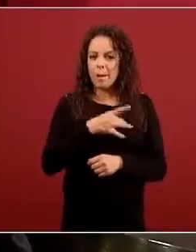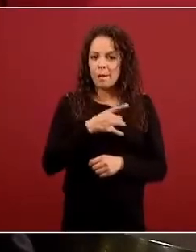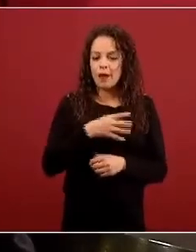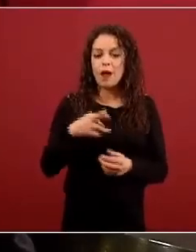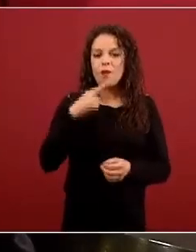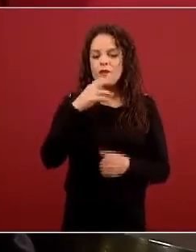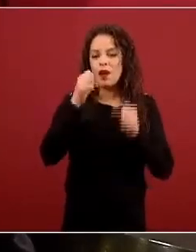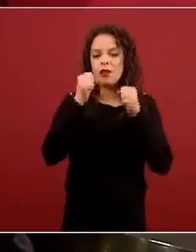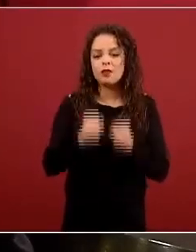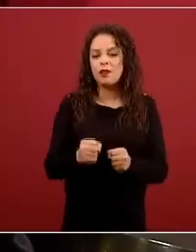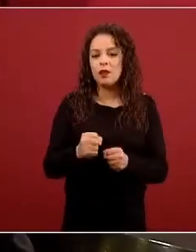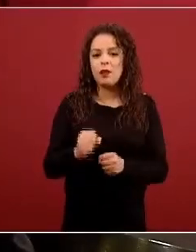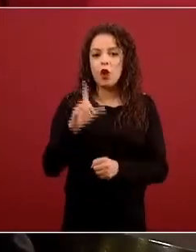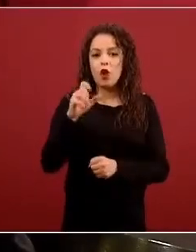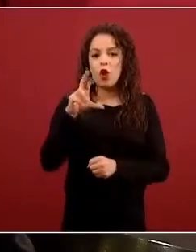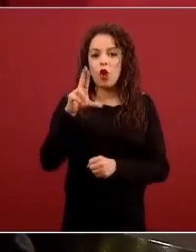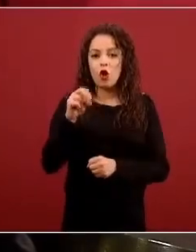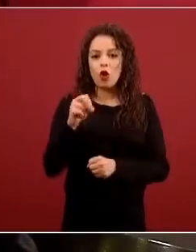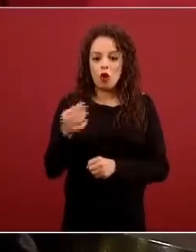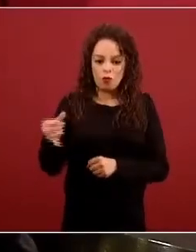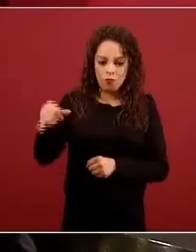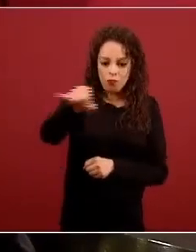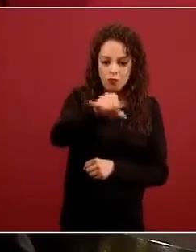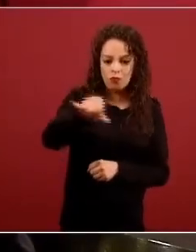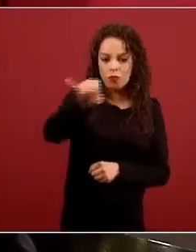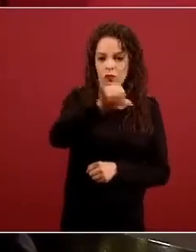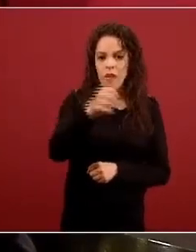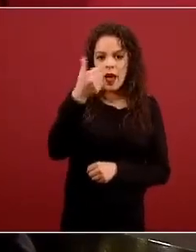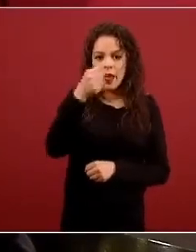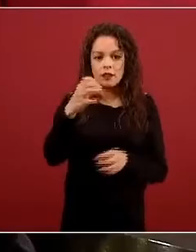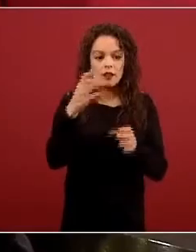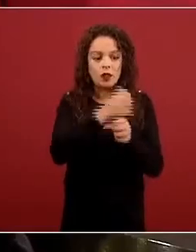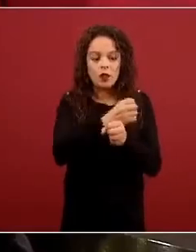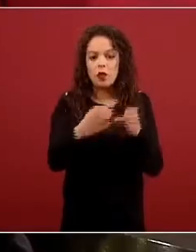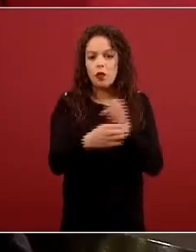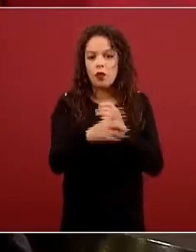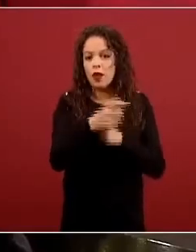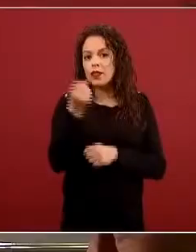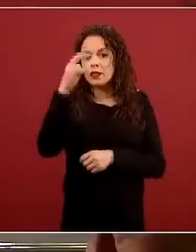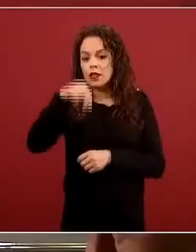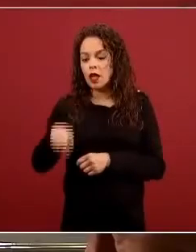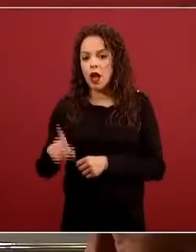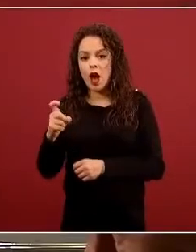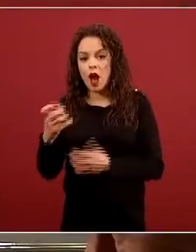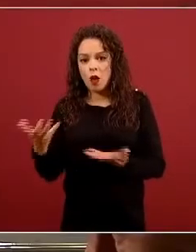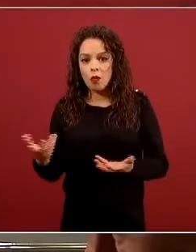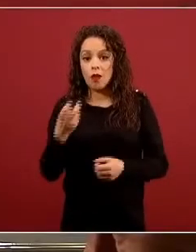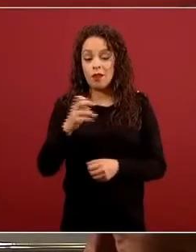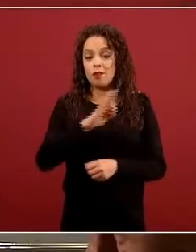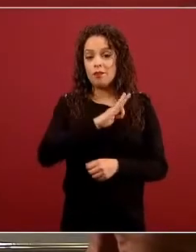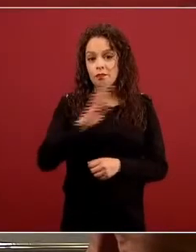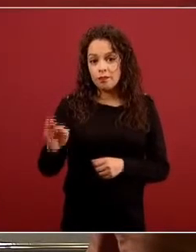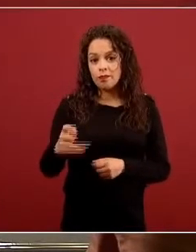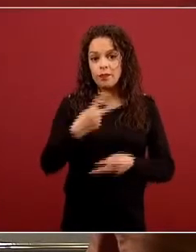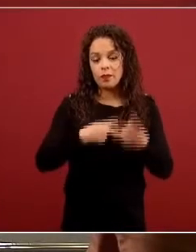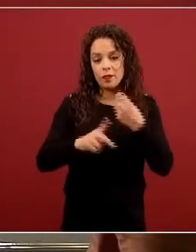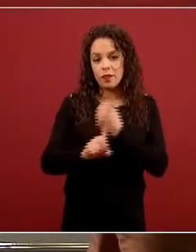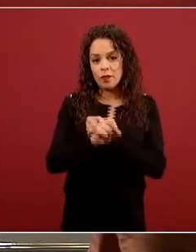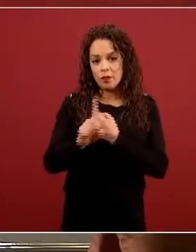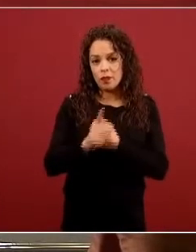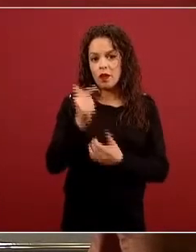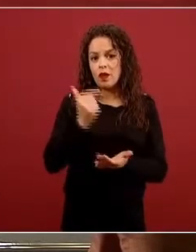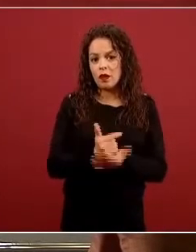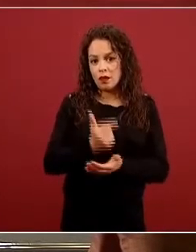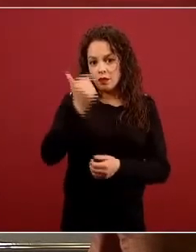es un riesgo porque puede generar irritación o inclusive en casos graves hasta problemas